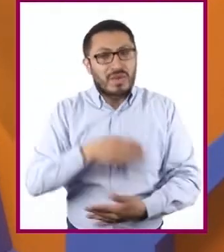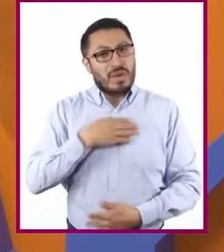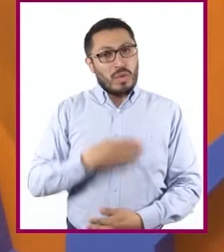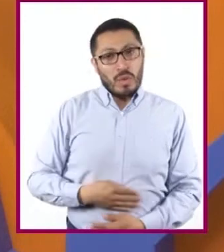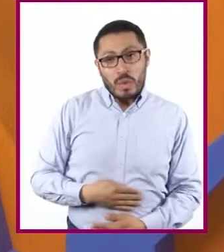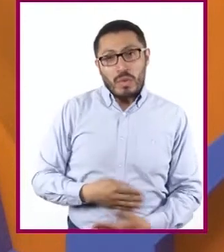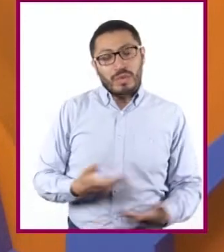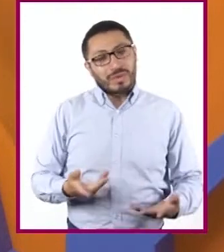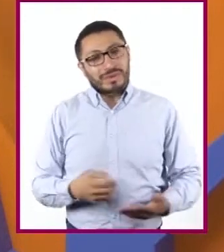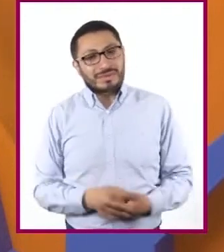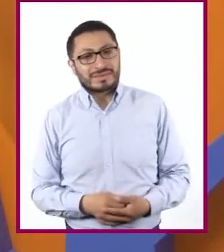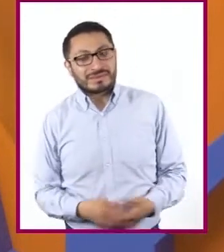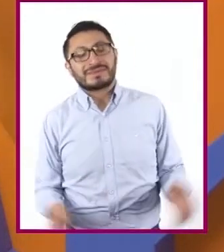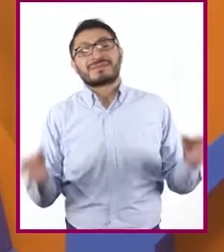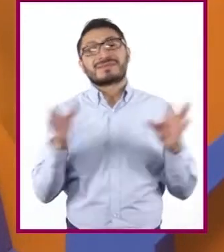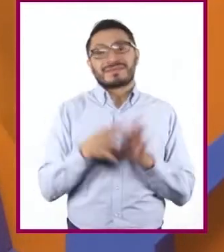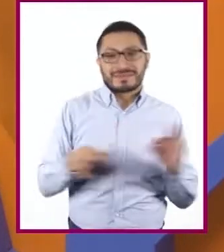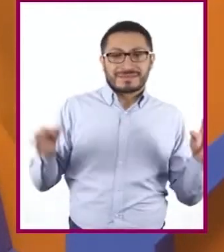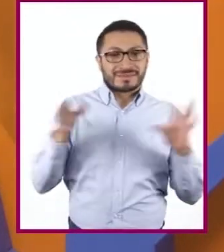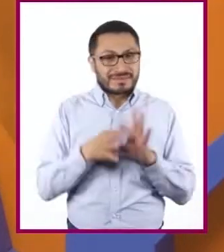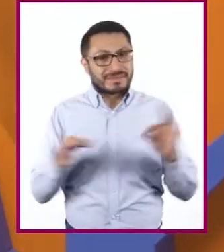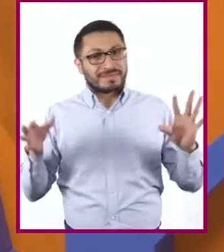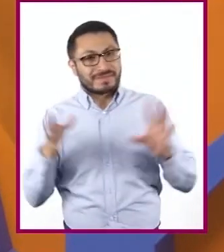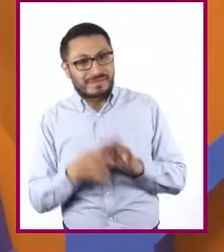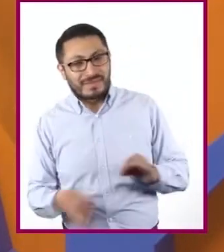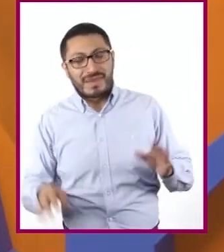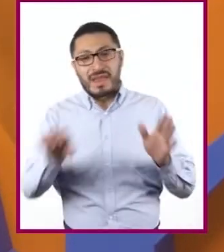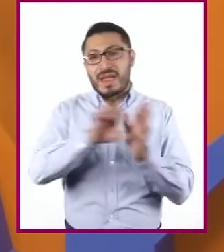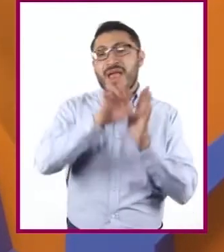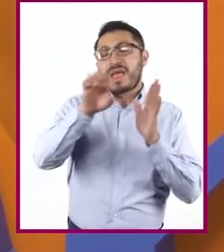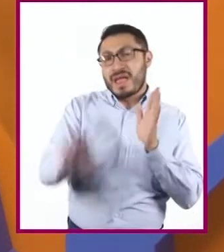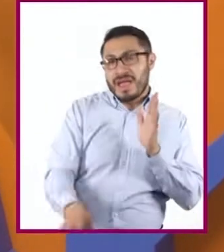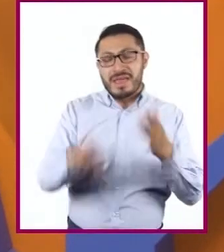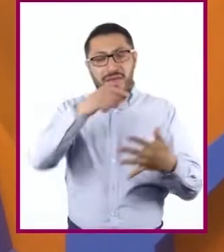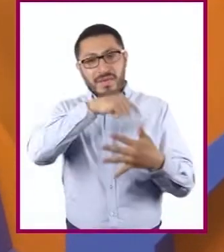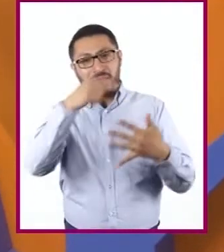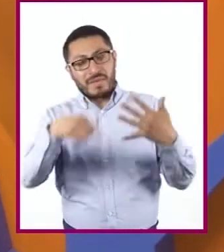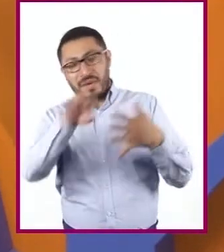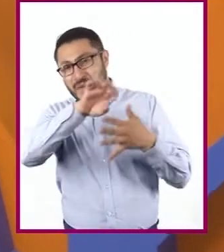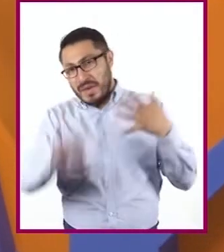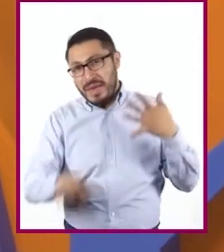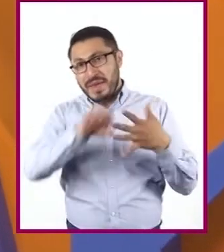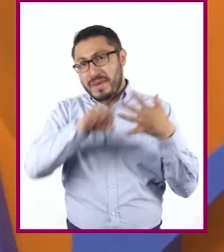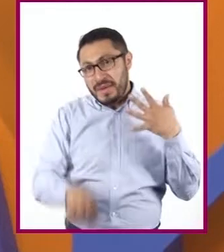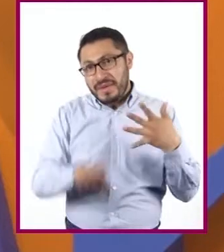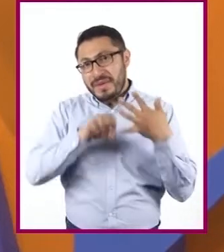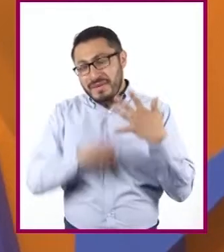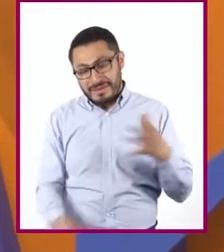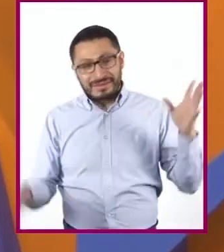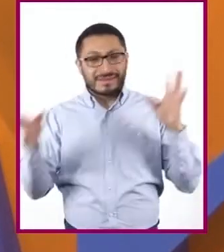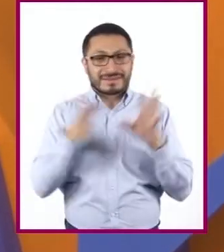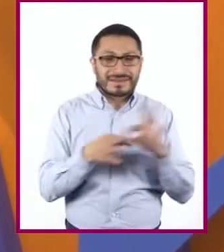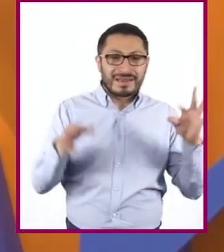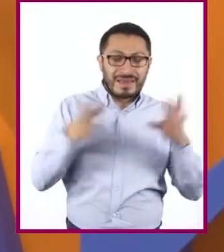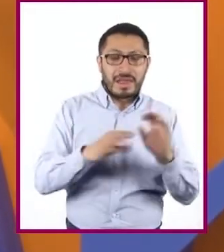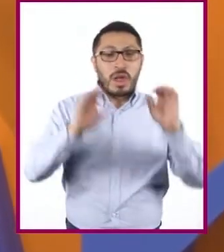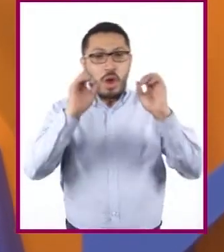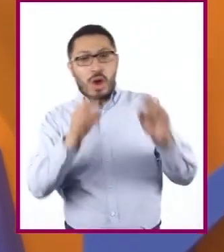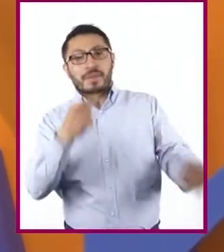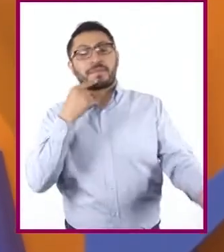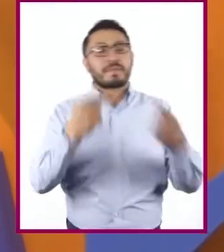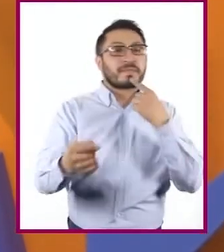justifican, explican, ejemplifican, describen o comentan